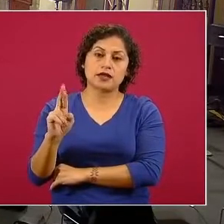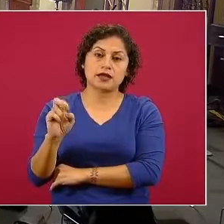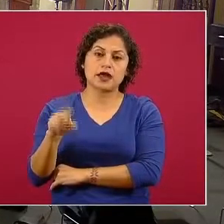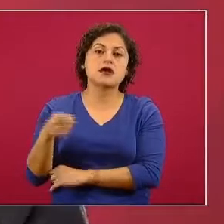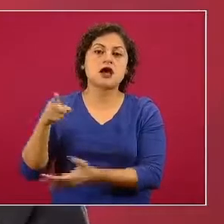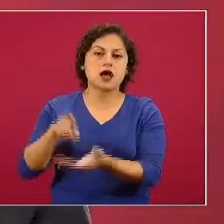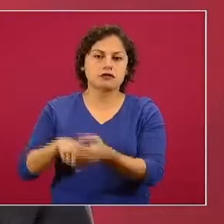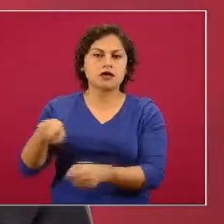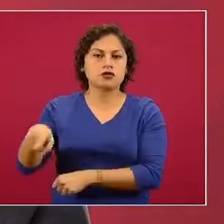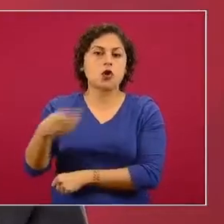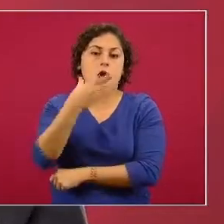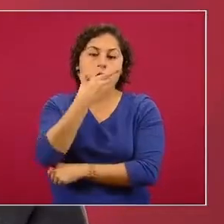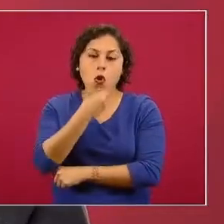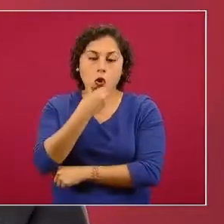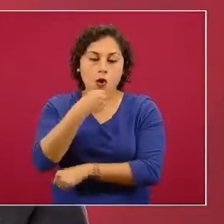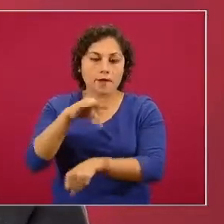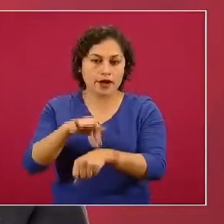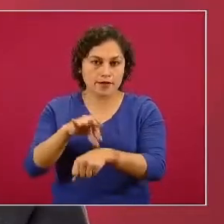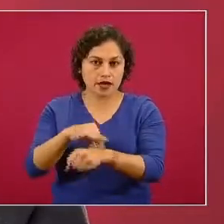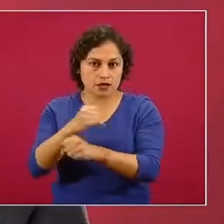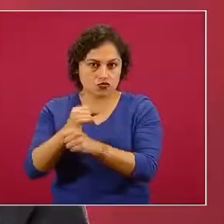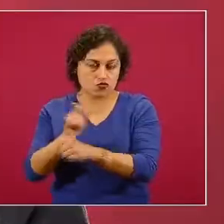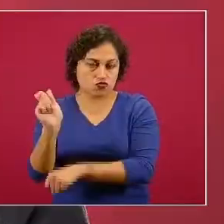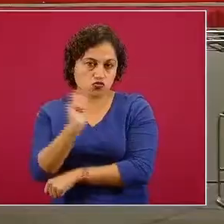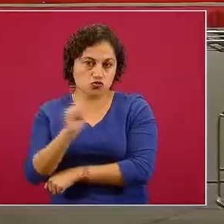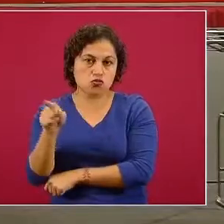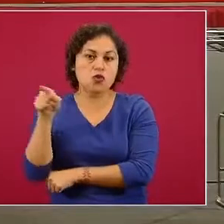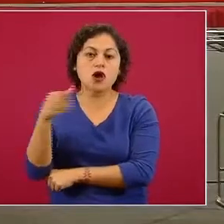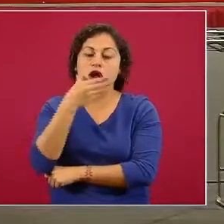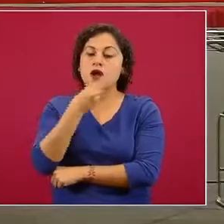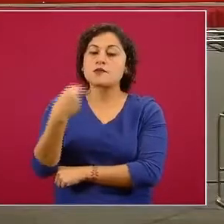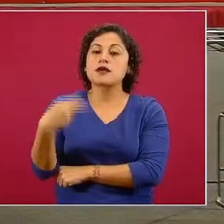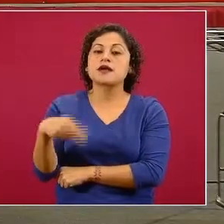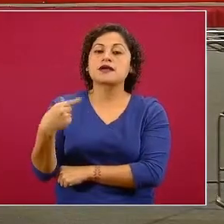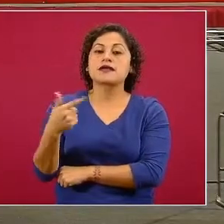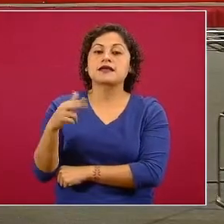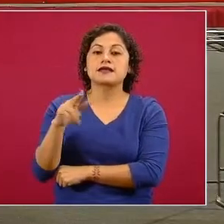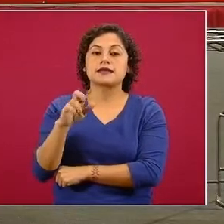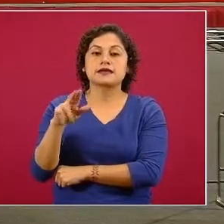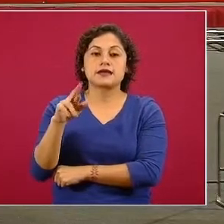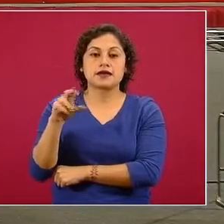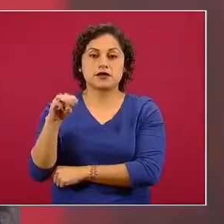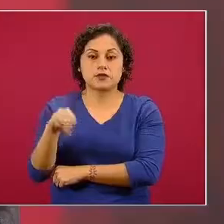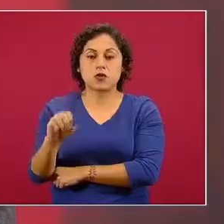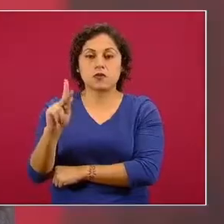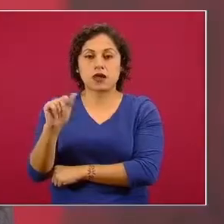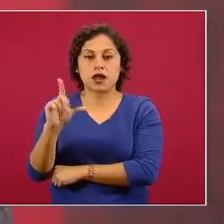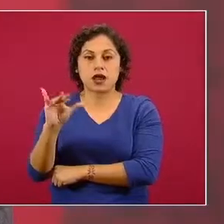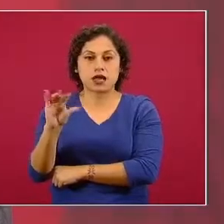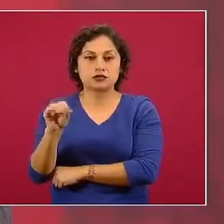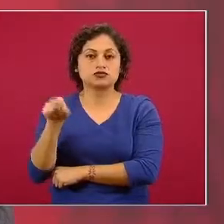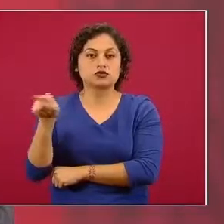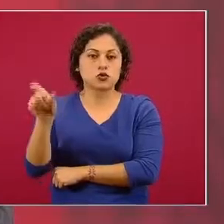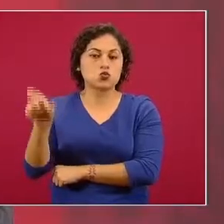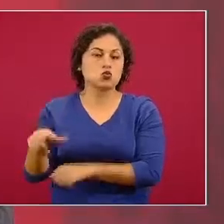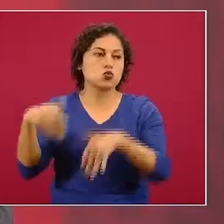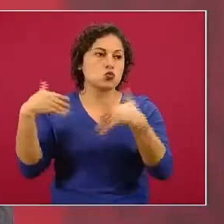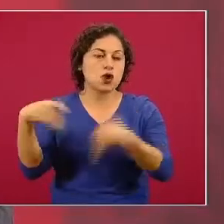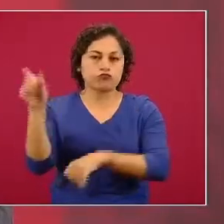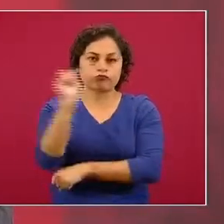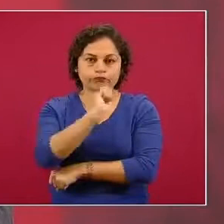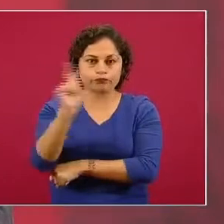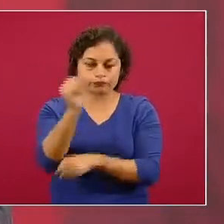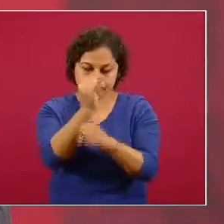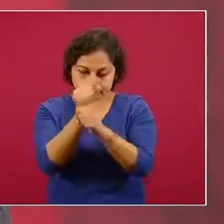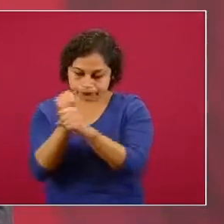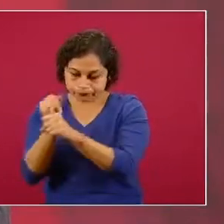destacado que es el doctor Guillermo Miguel Ruiz Palacios y Santos, un investigador clínico muy respetado, un infectólogo